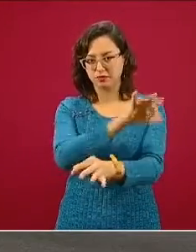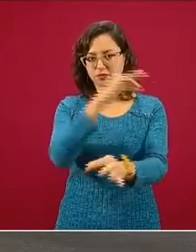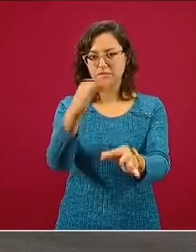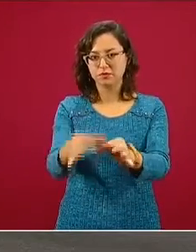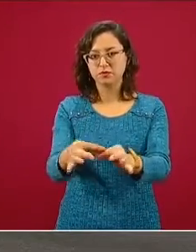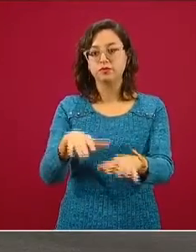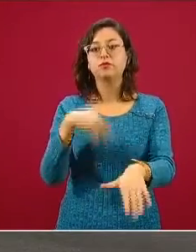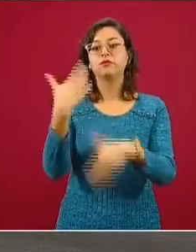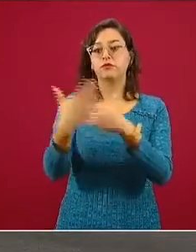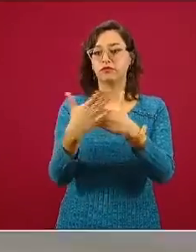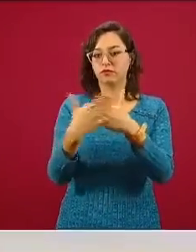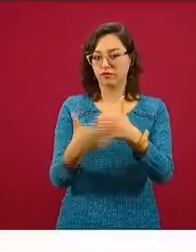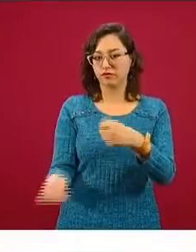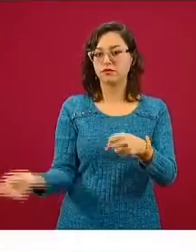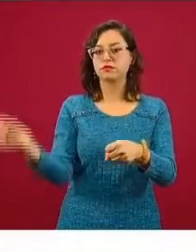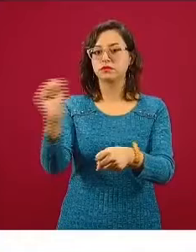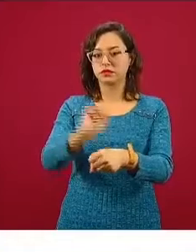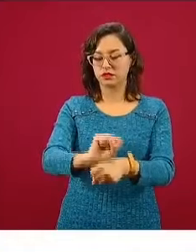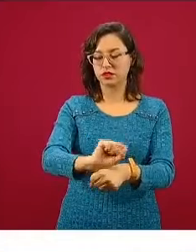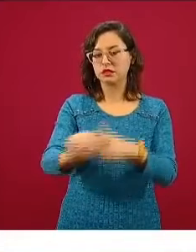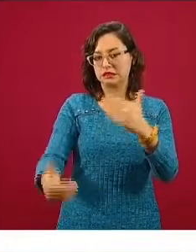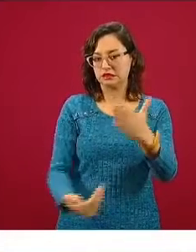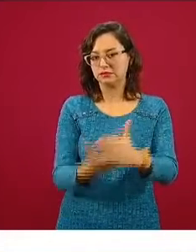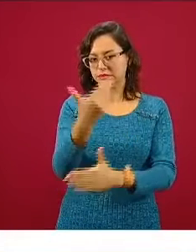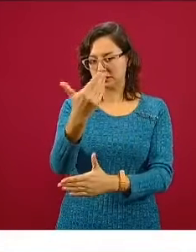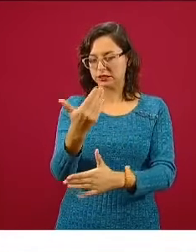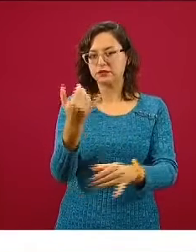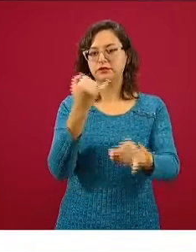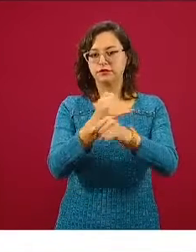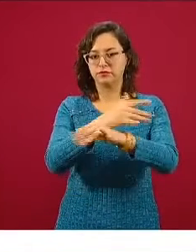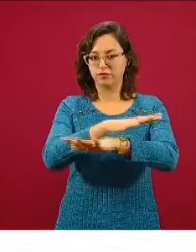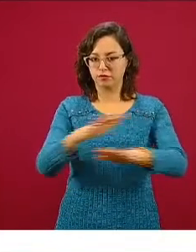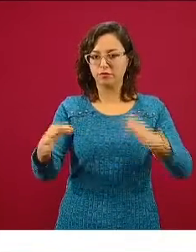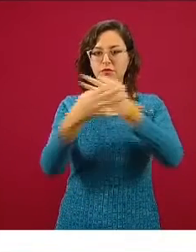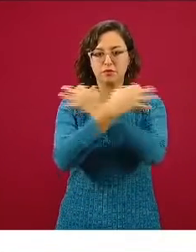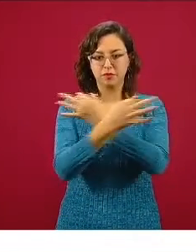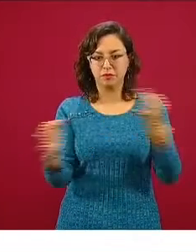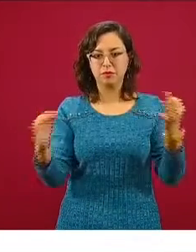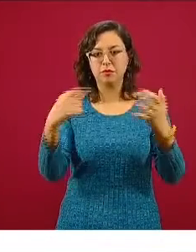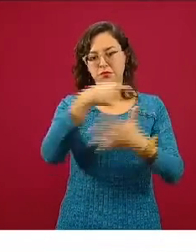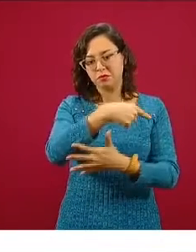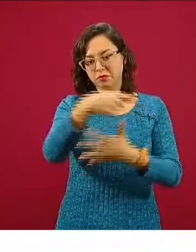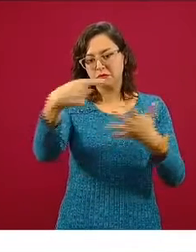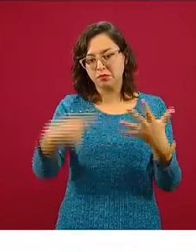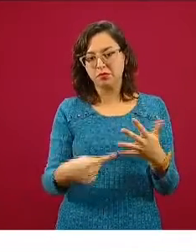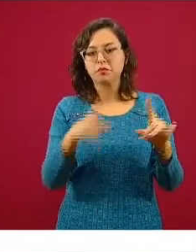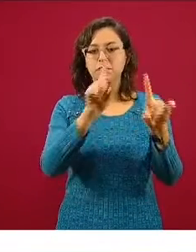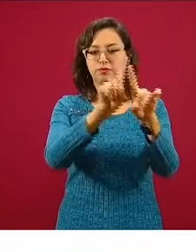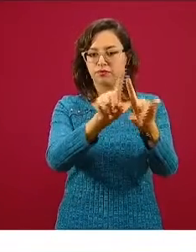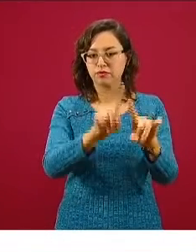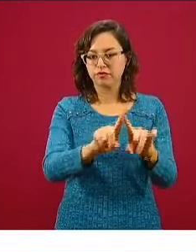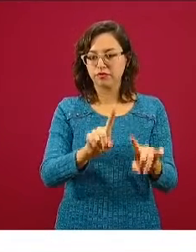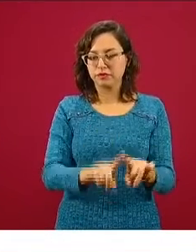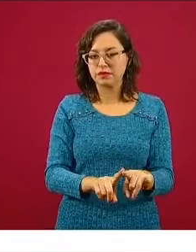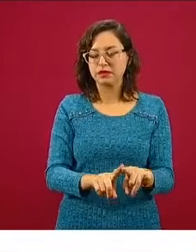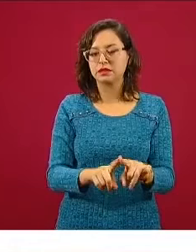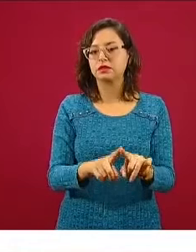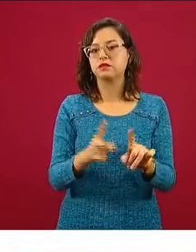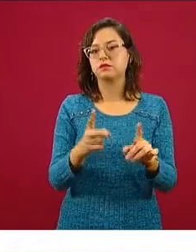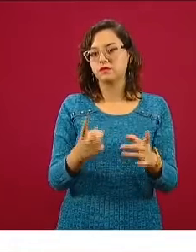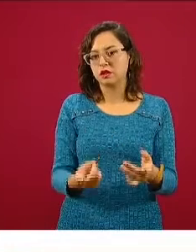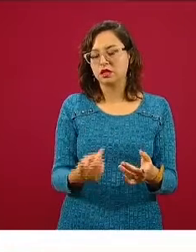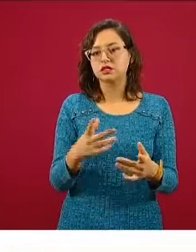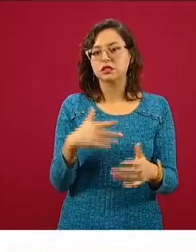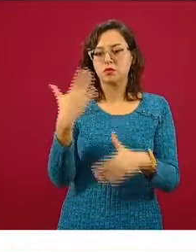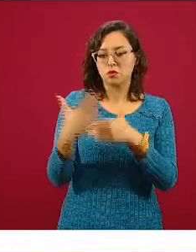conferencia matutina del presidente, vamos a presentar elementos sobre el cambio de modalidad de las